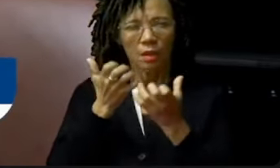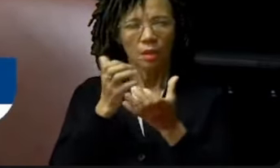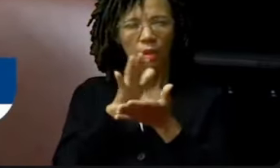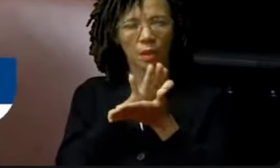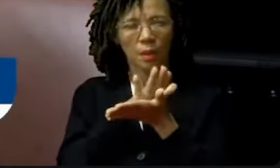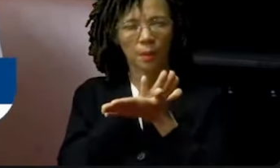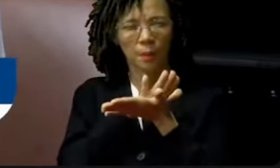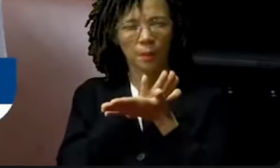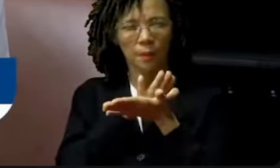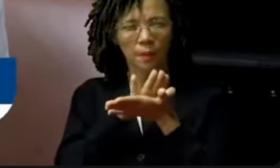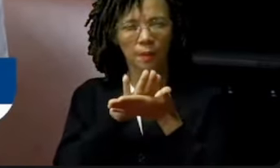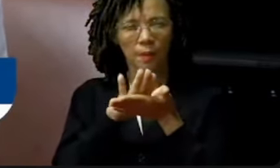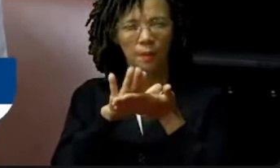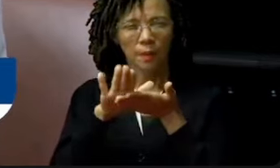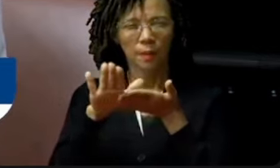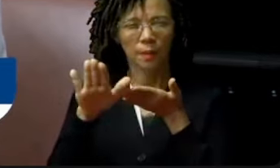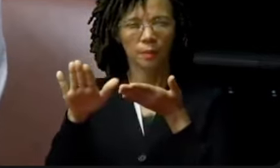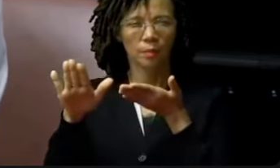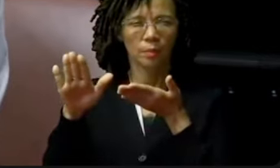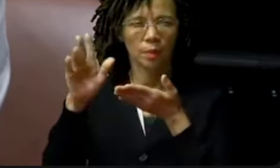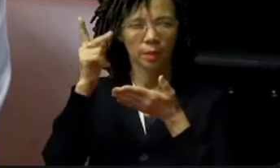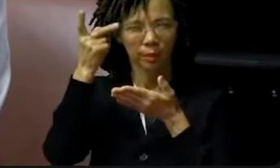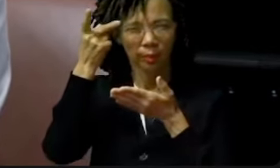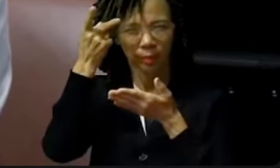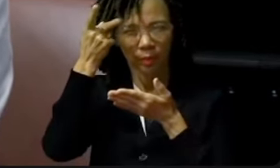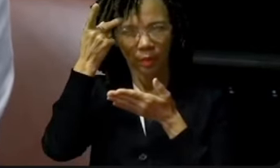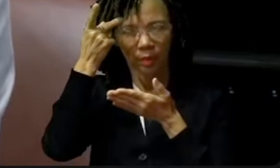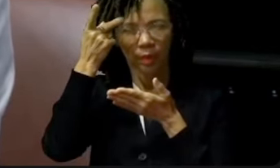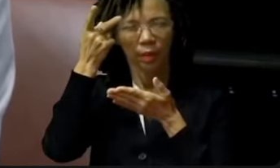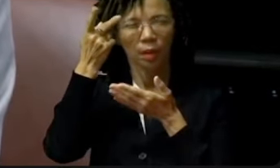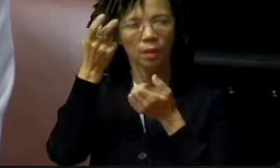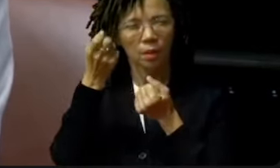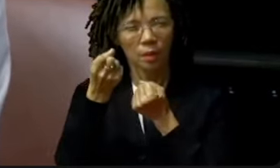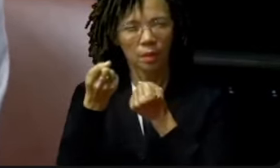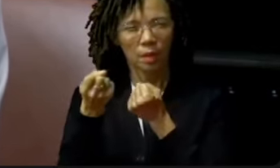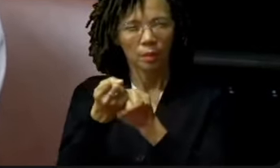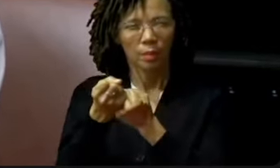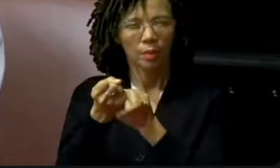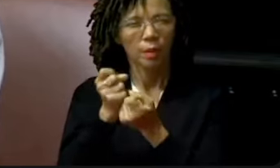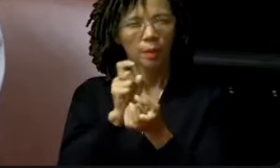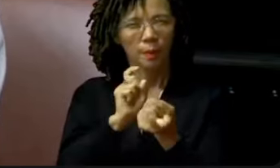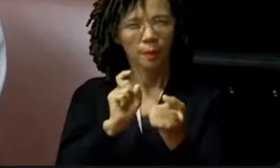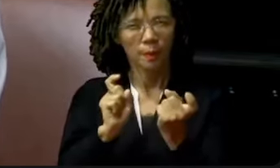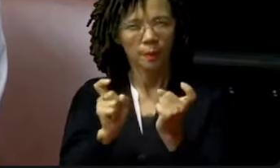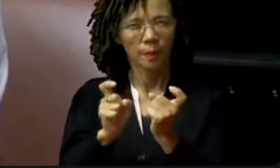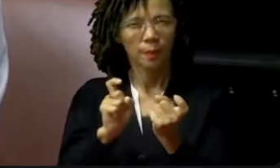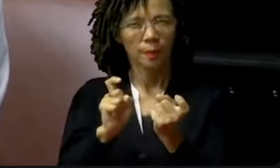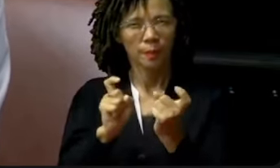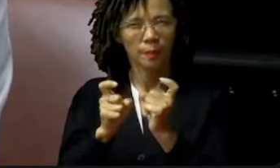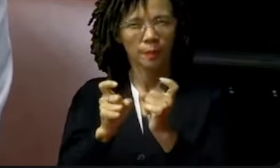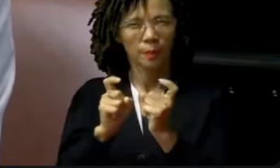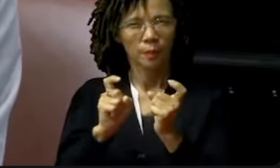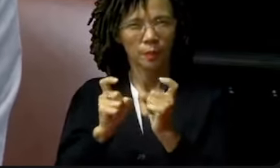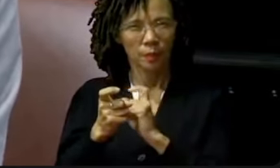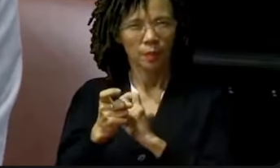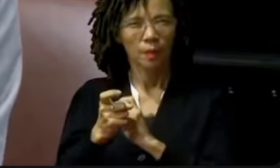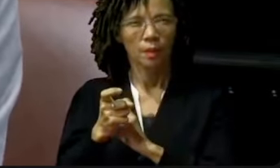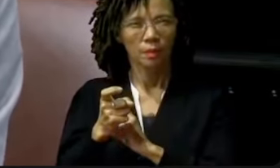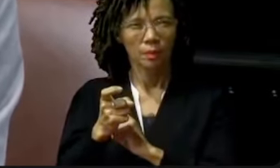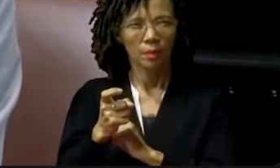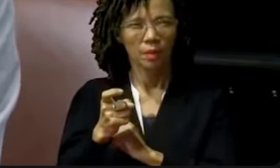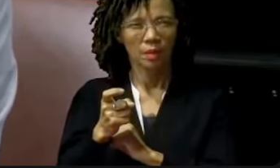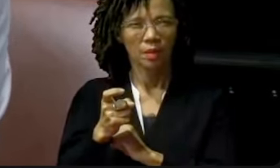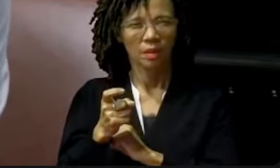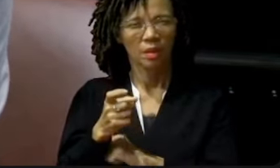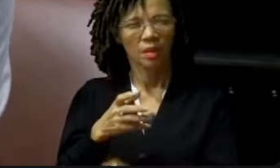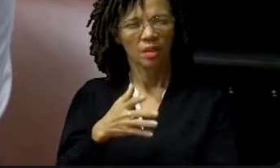y aportar a las transformaciones importantes de esta sociedad, de este mi país, uno se siente